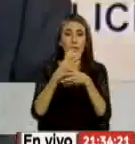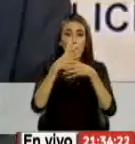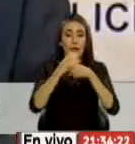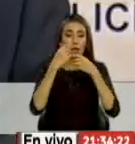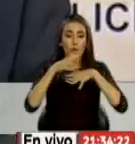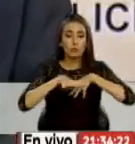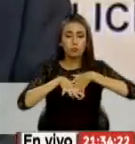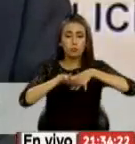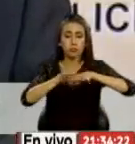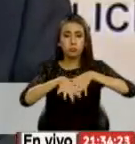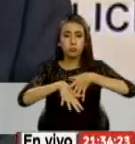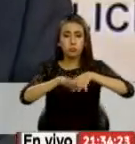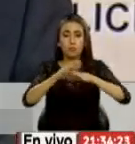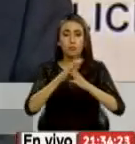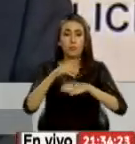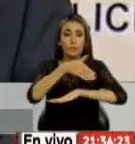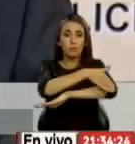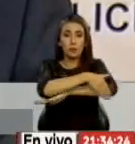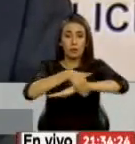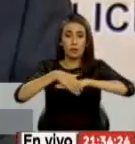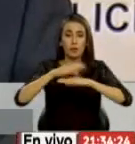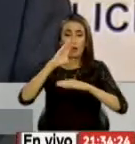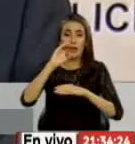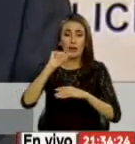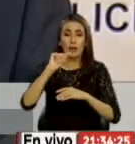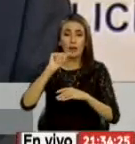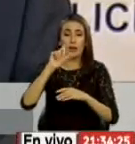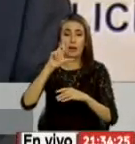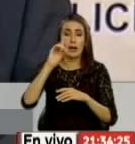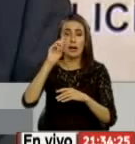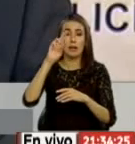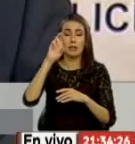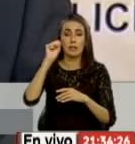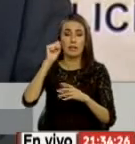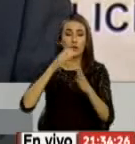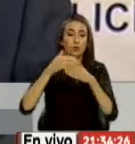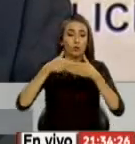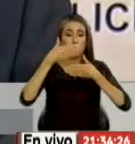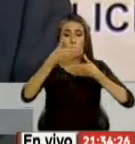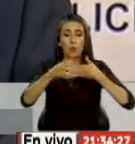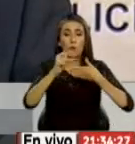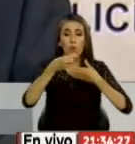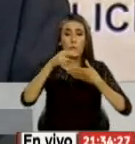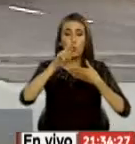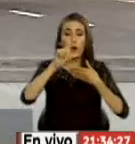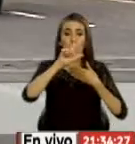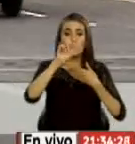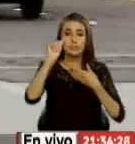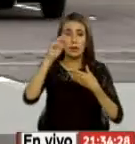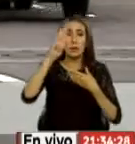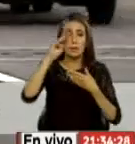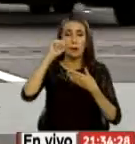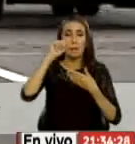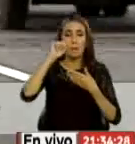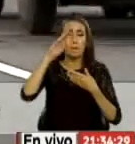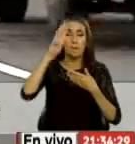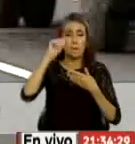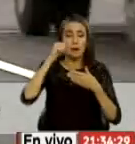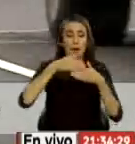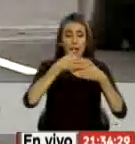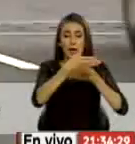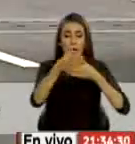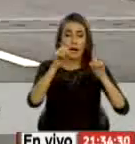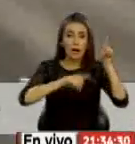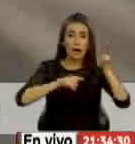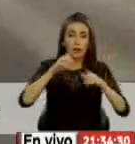cambian. Vamos a estar con rutas Calderón Guayabamba, Guayabamba al Quinche, Palugo Quinche, Pintan Palugo. Según el plan, el acceso al